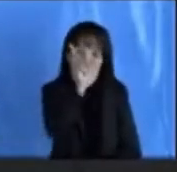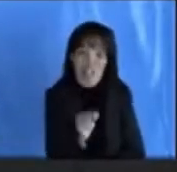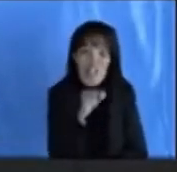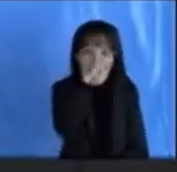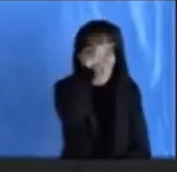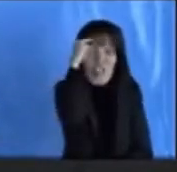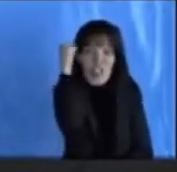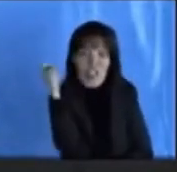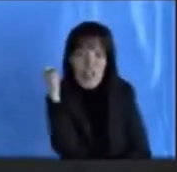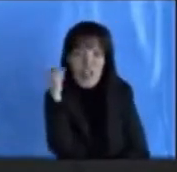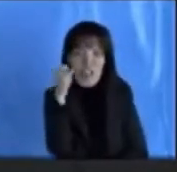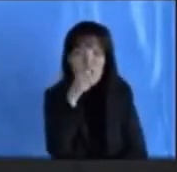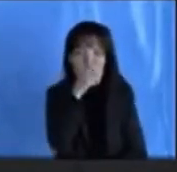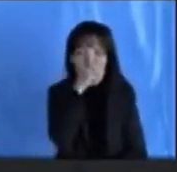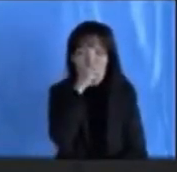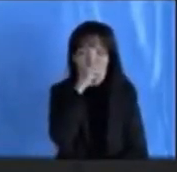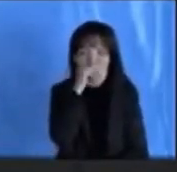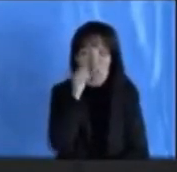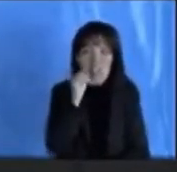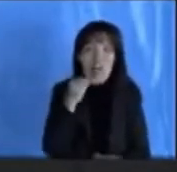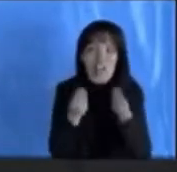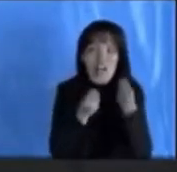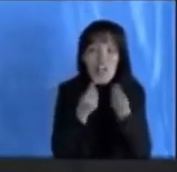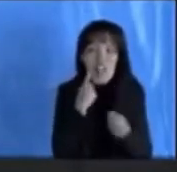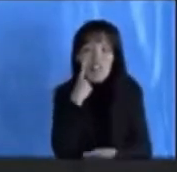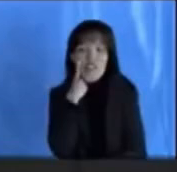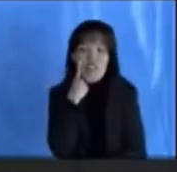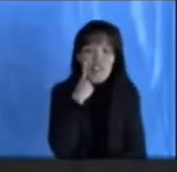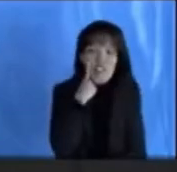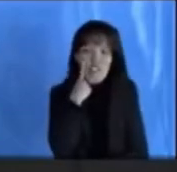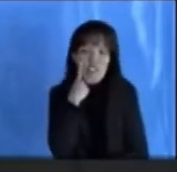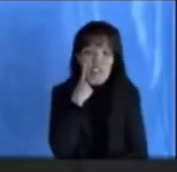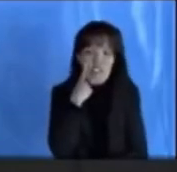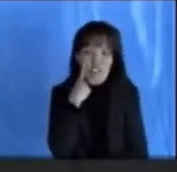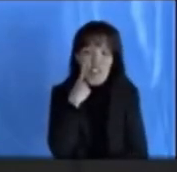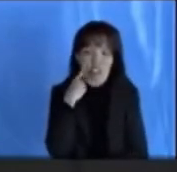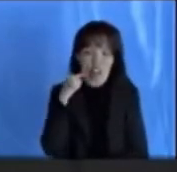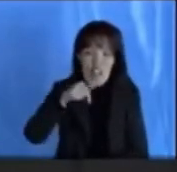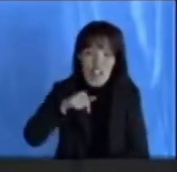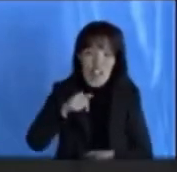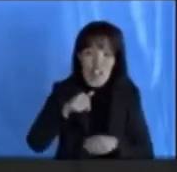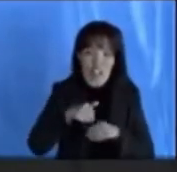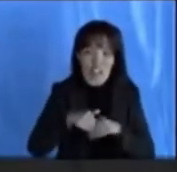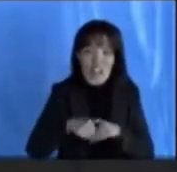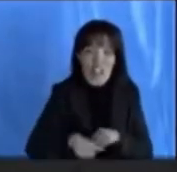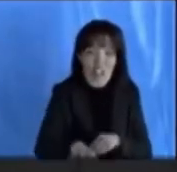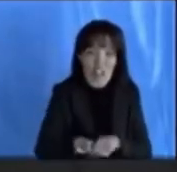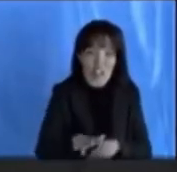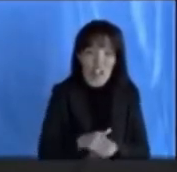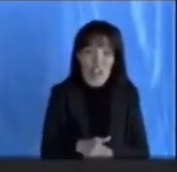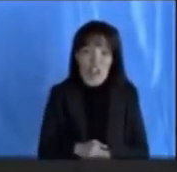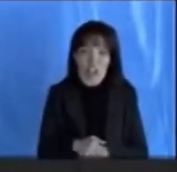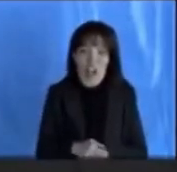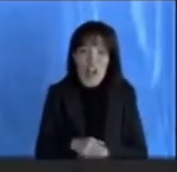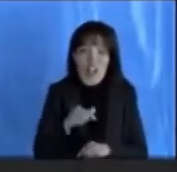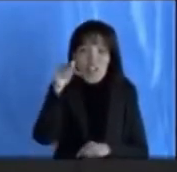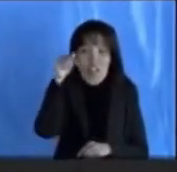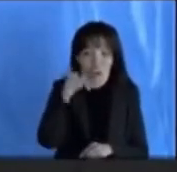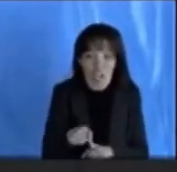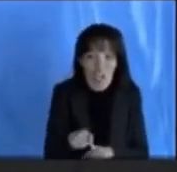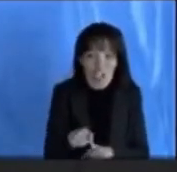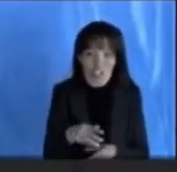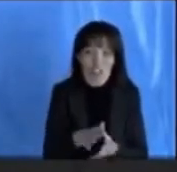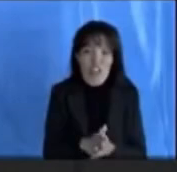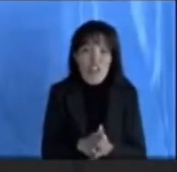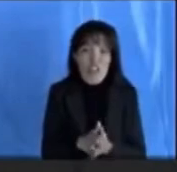federalismo reconociéndole a los municipios su coparticipación, y eso que hoy nos quieren